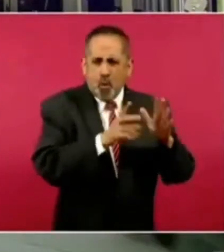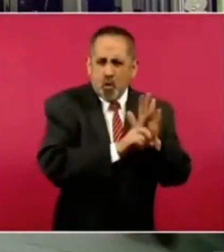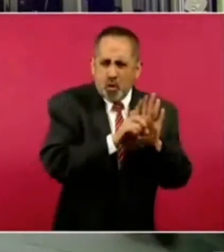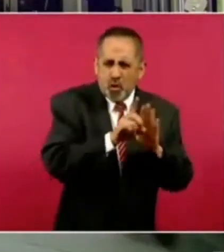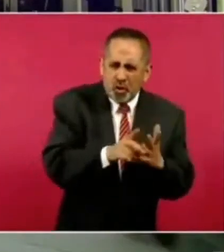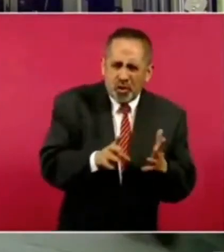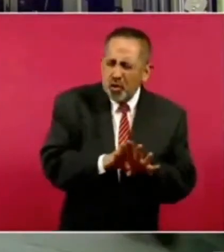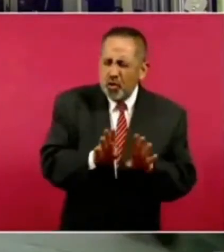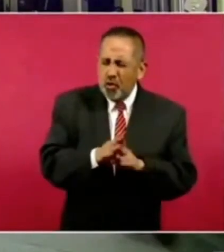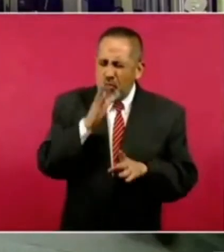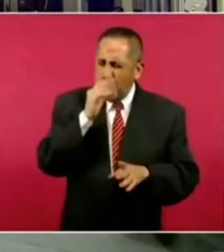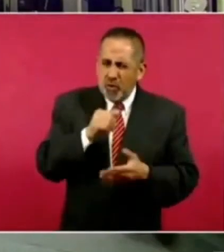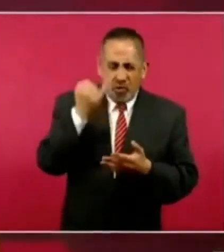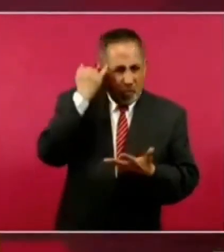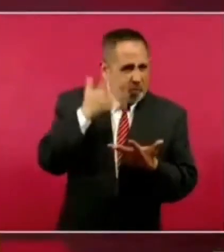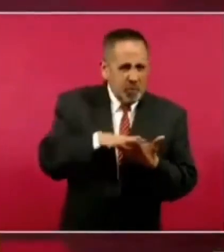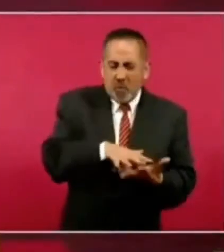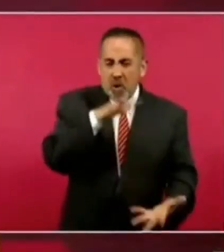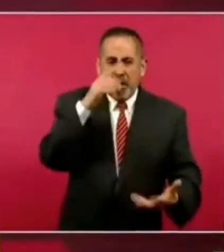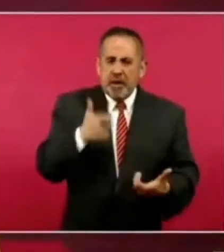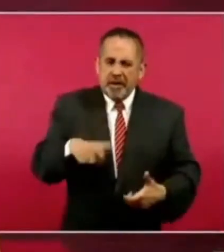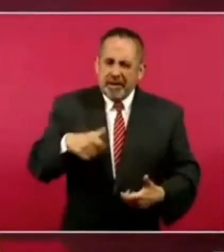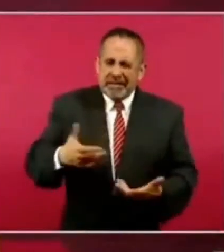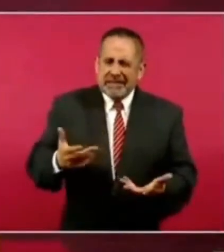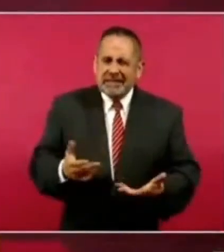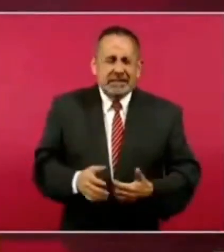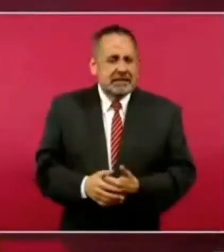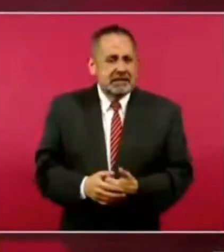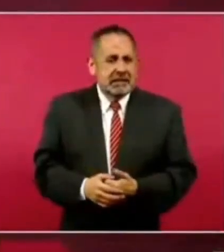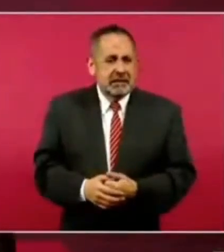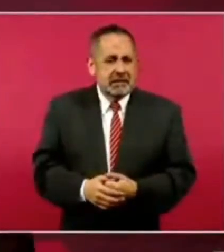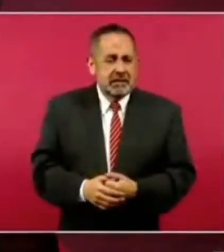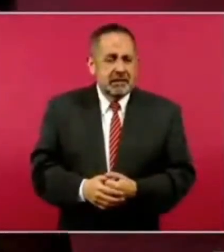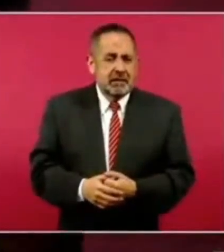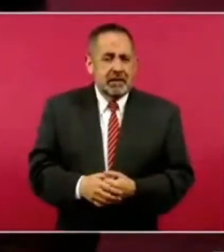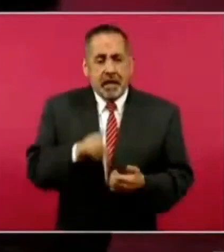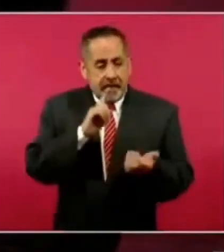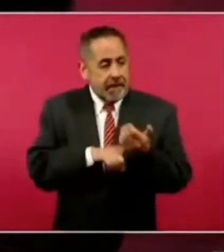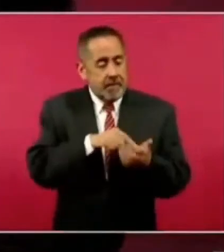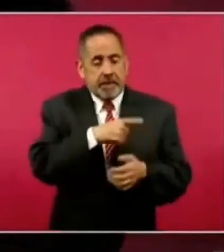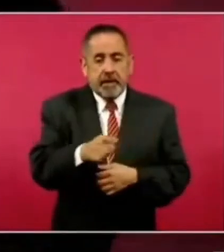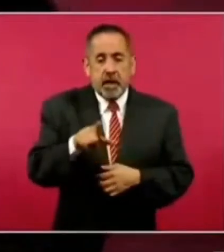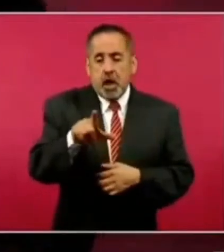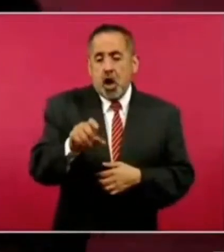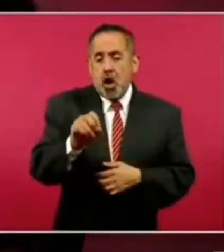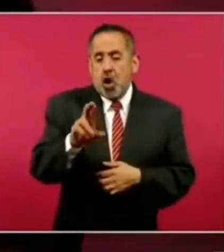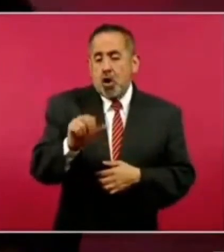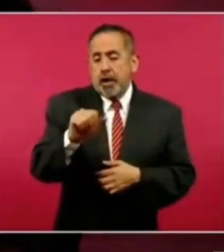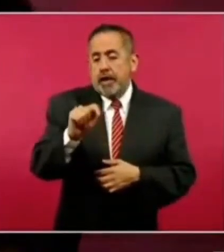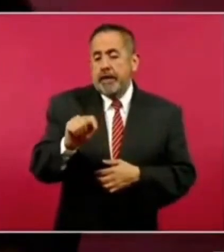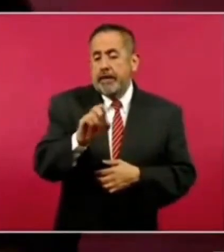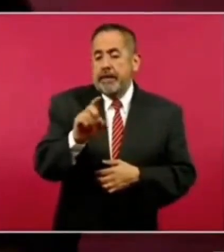acumular tanta riqueza. Pero también Loret de Mola,